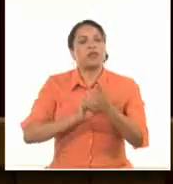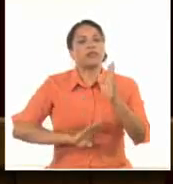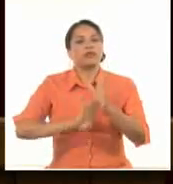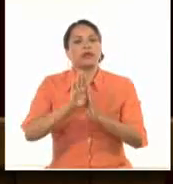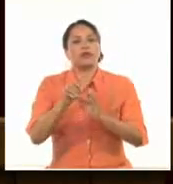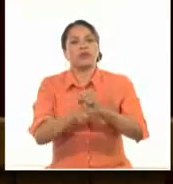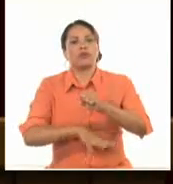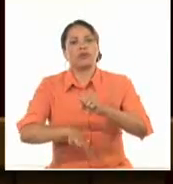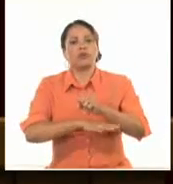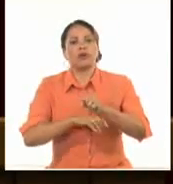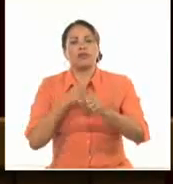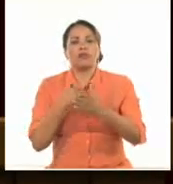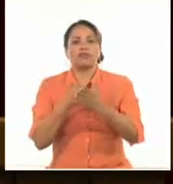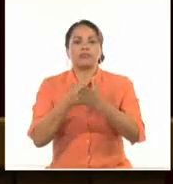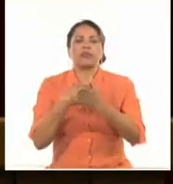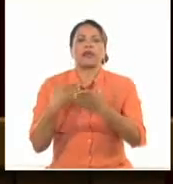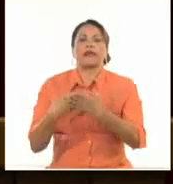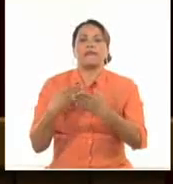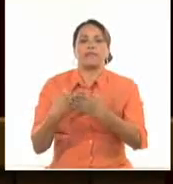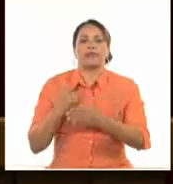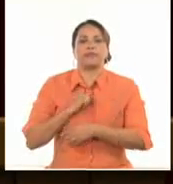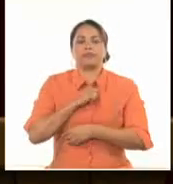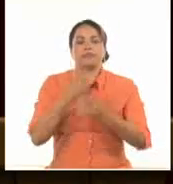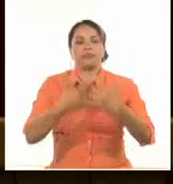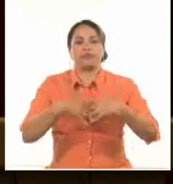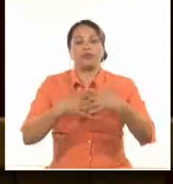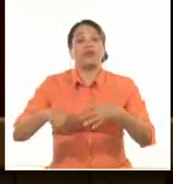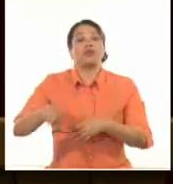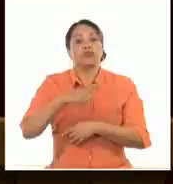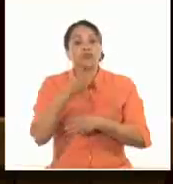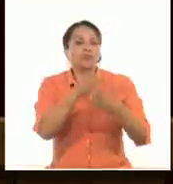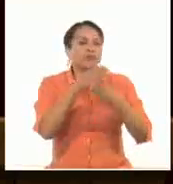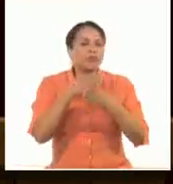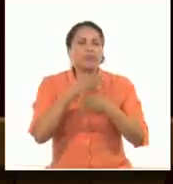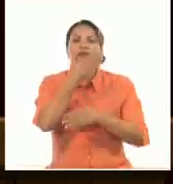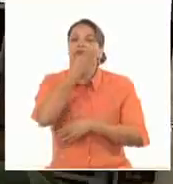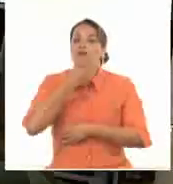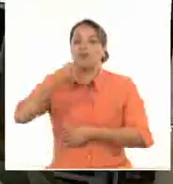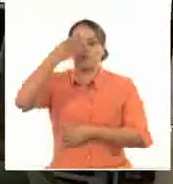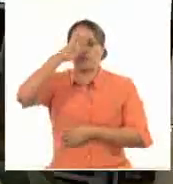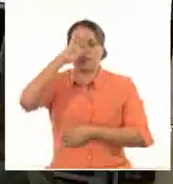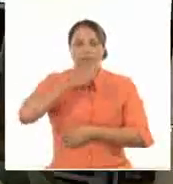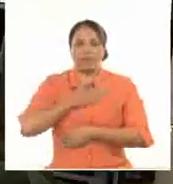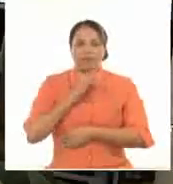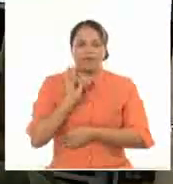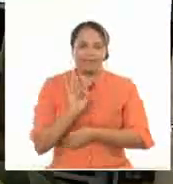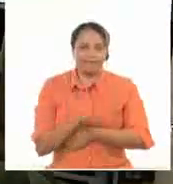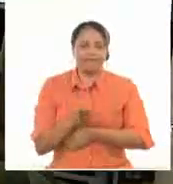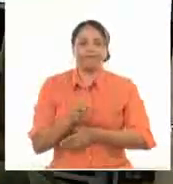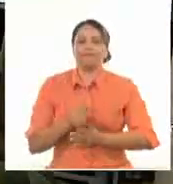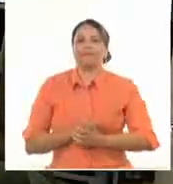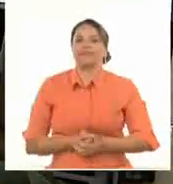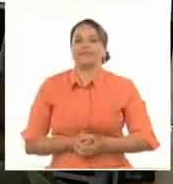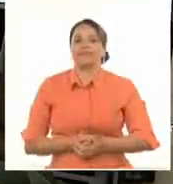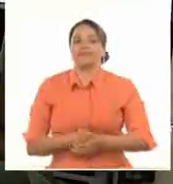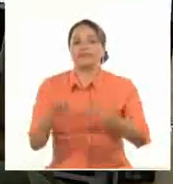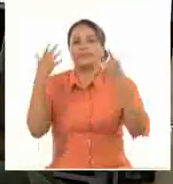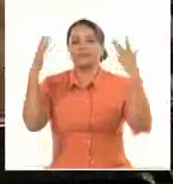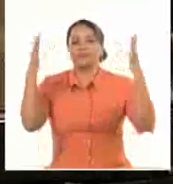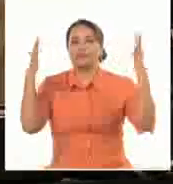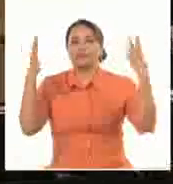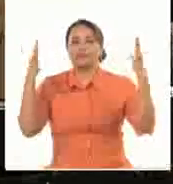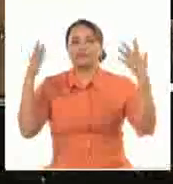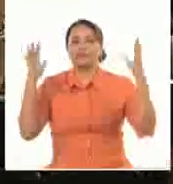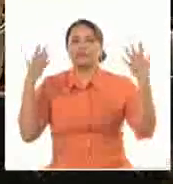y emprendimientos productivos. Esa es la juventud cubana.